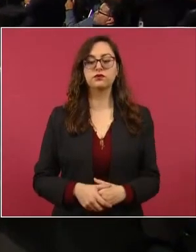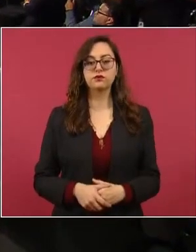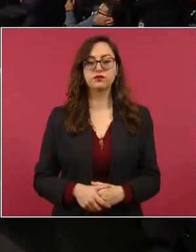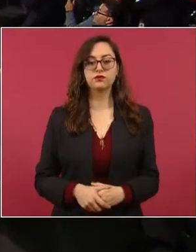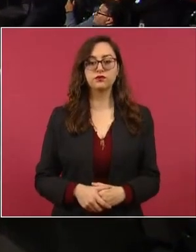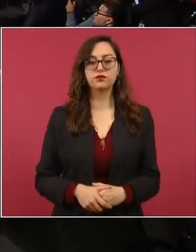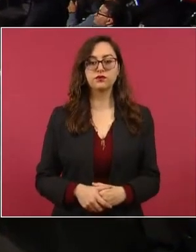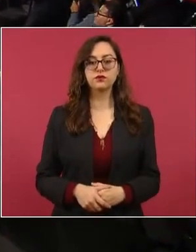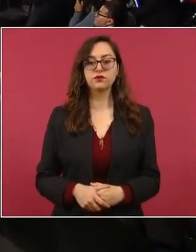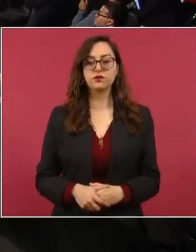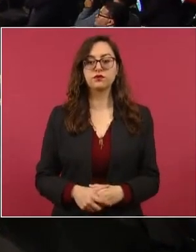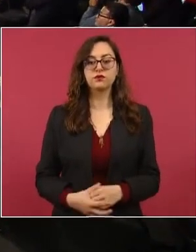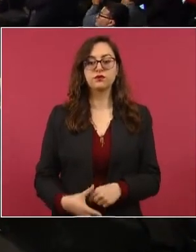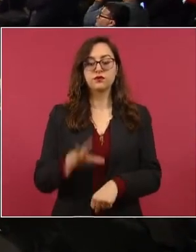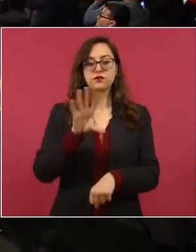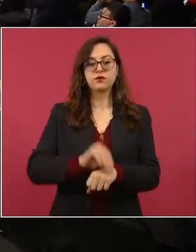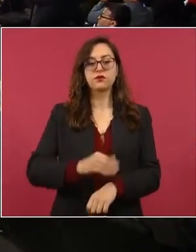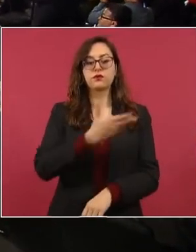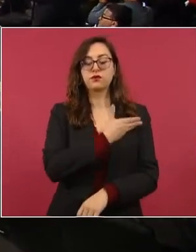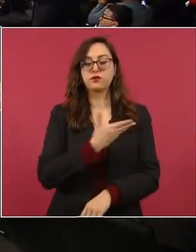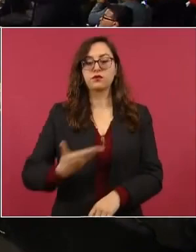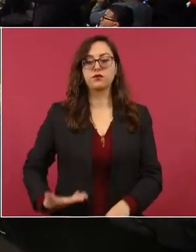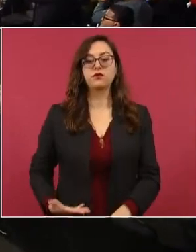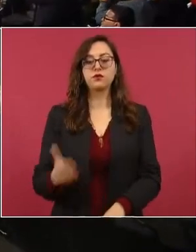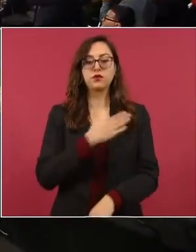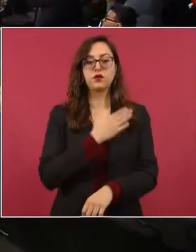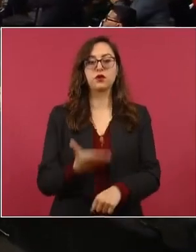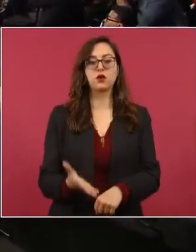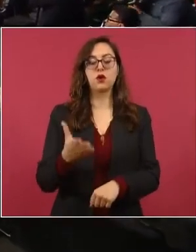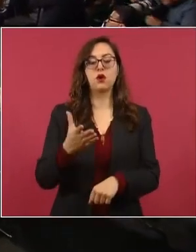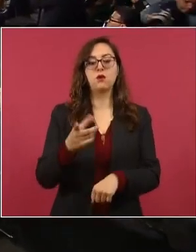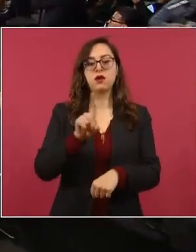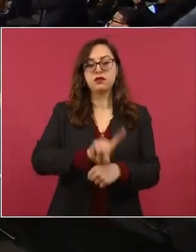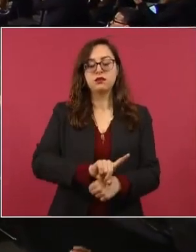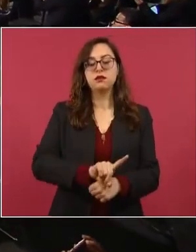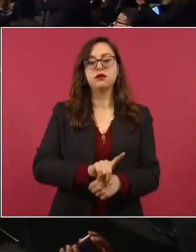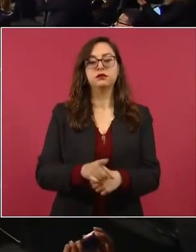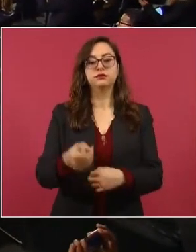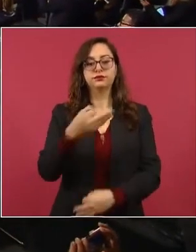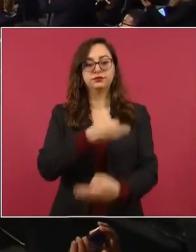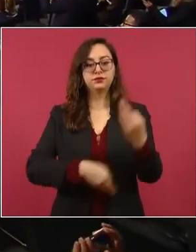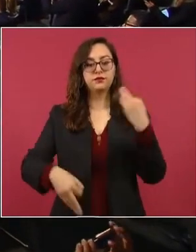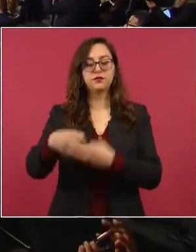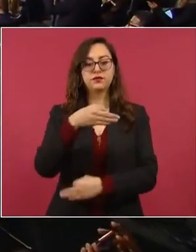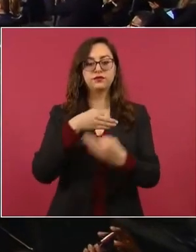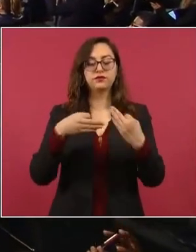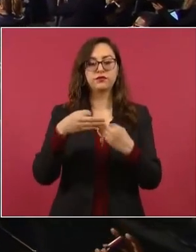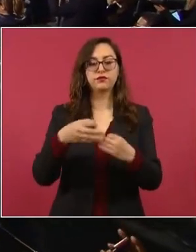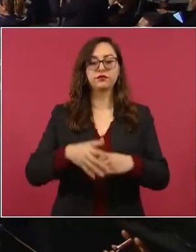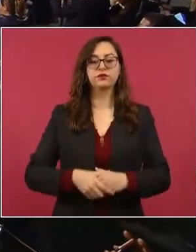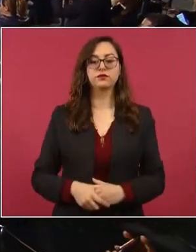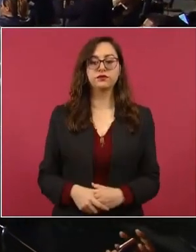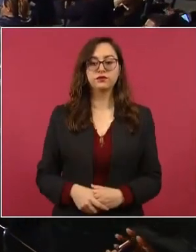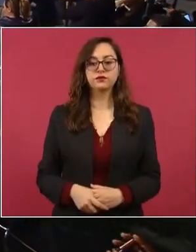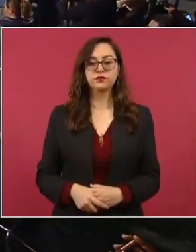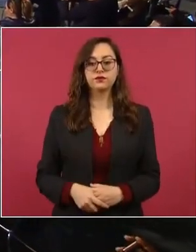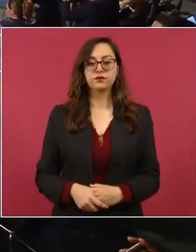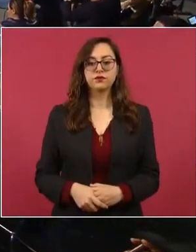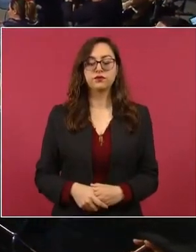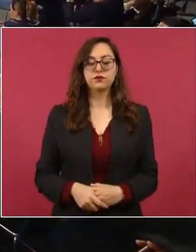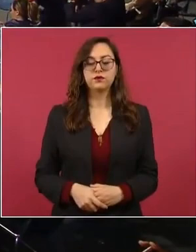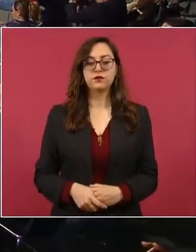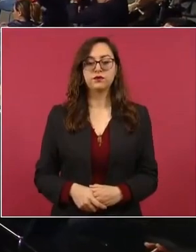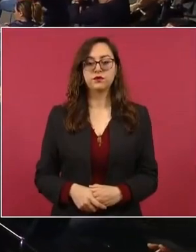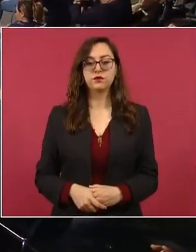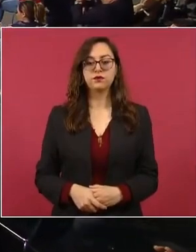Con su permiso, señor presidente, muy buen día. Muy buen día a todas, a todos. En cuanto al